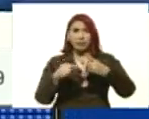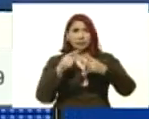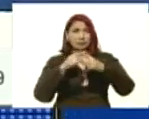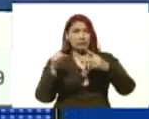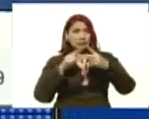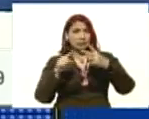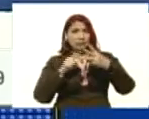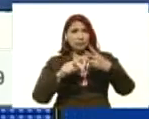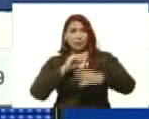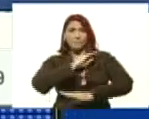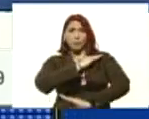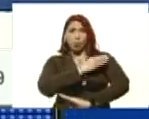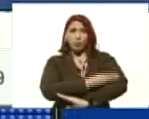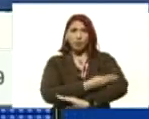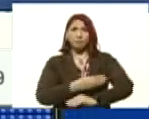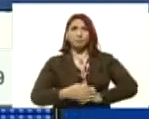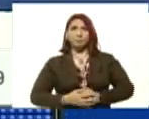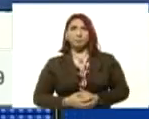de su poder.